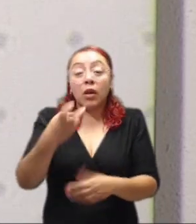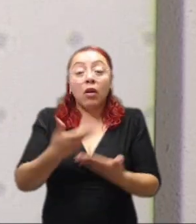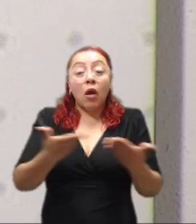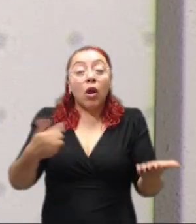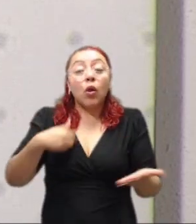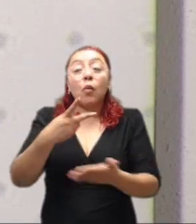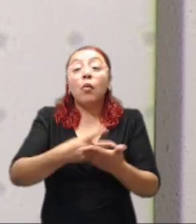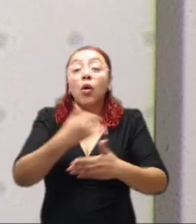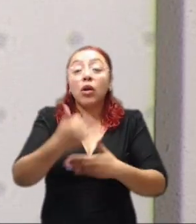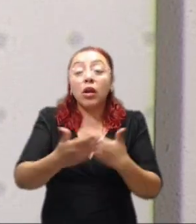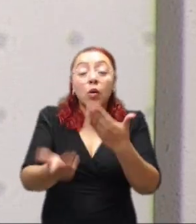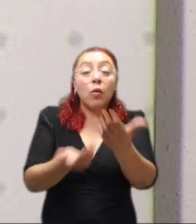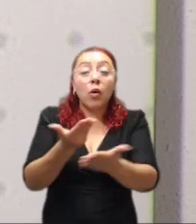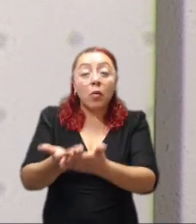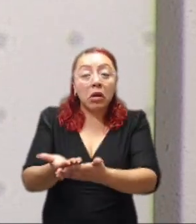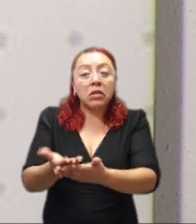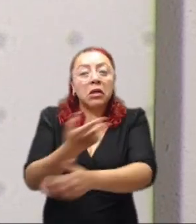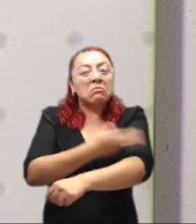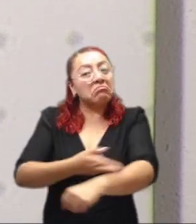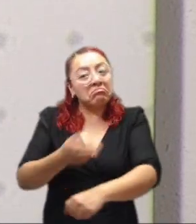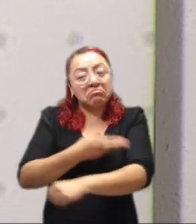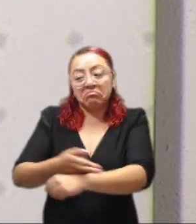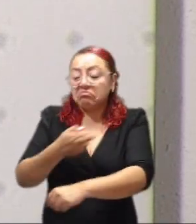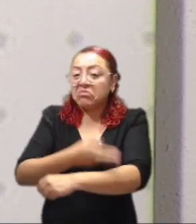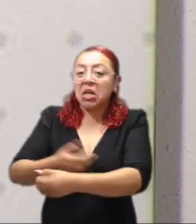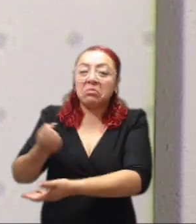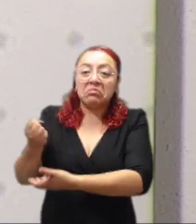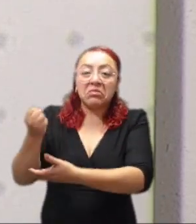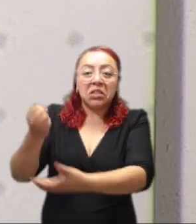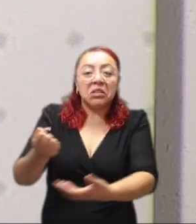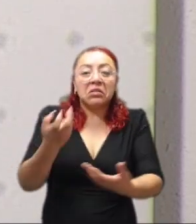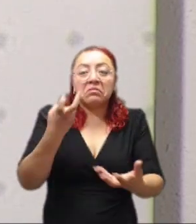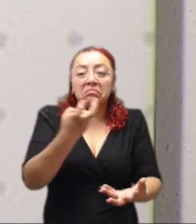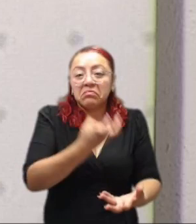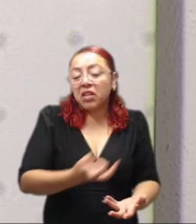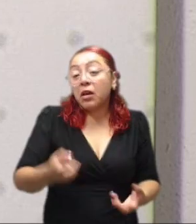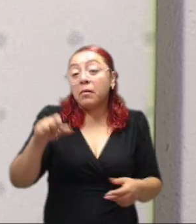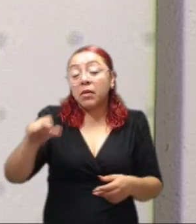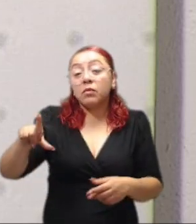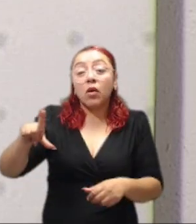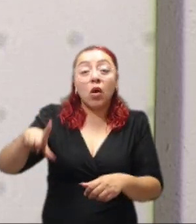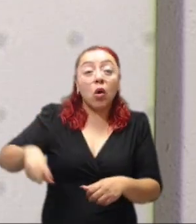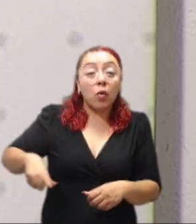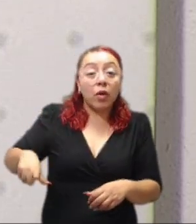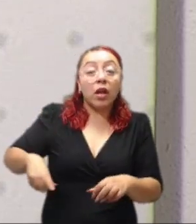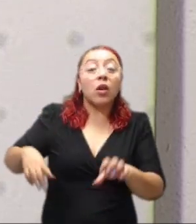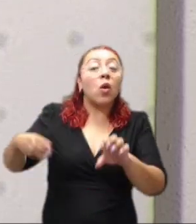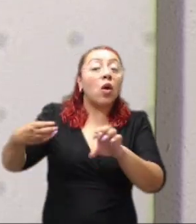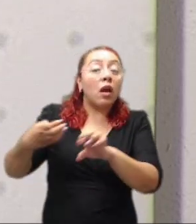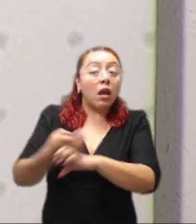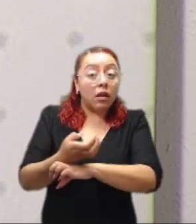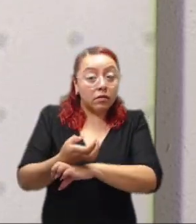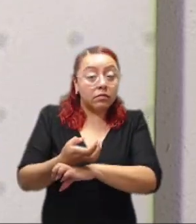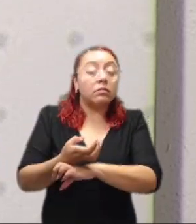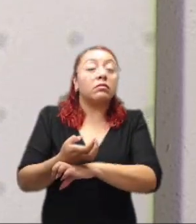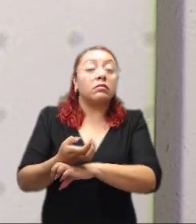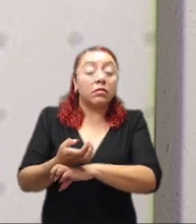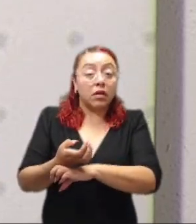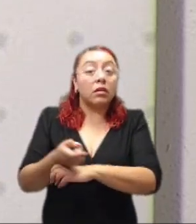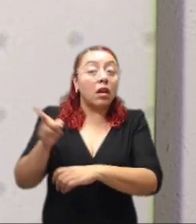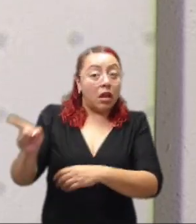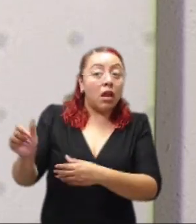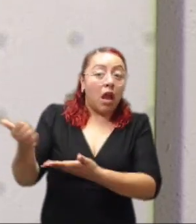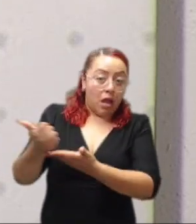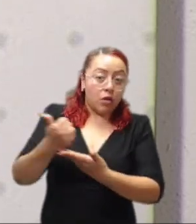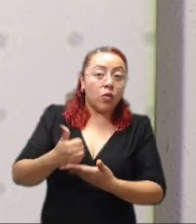propongo tiene esa preparación de gestión tanto en el gobierno Estatal que mucho este puede